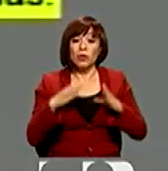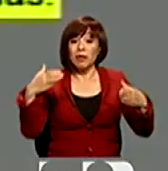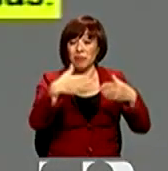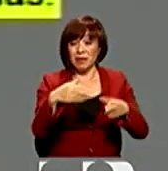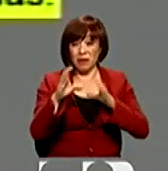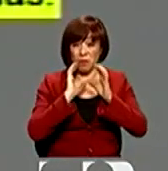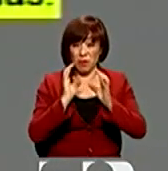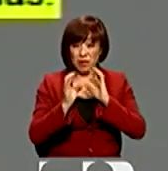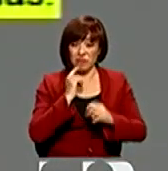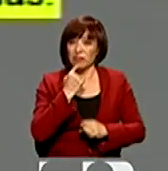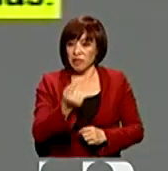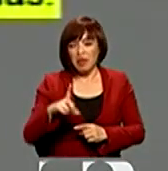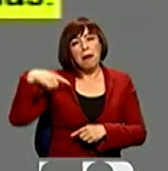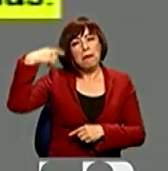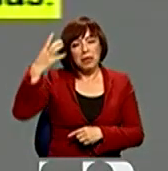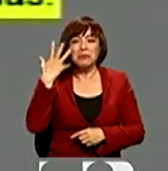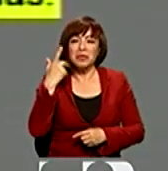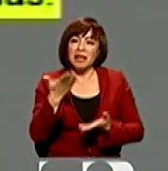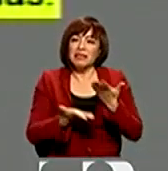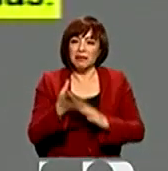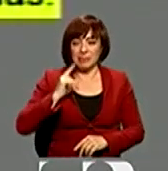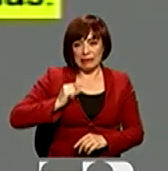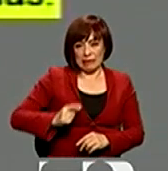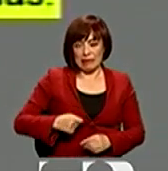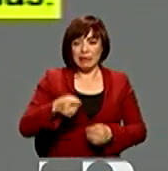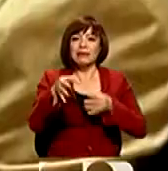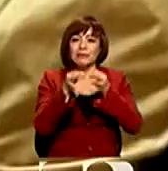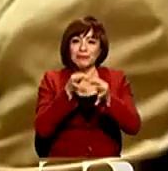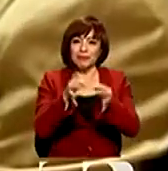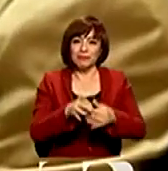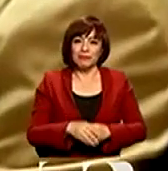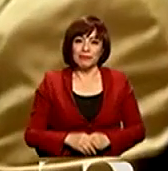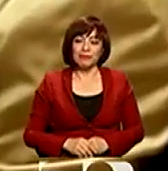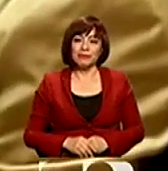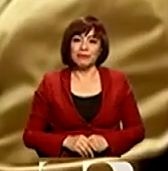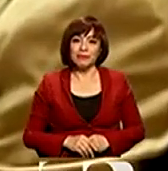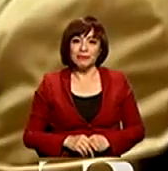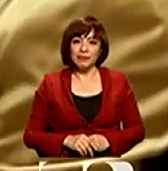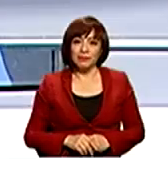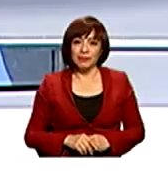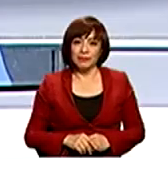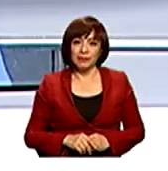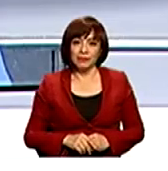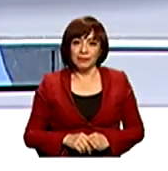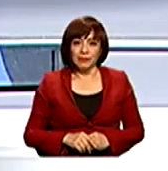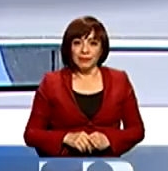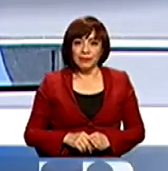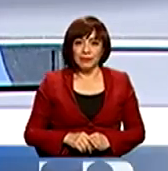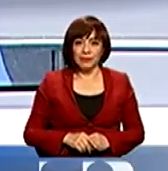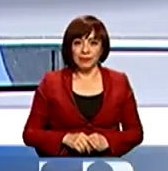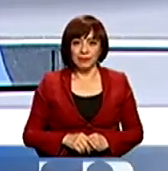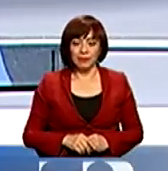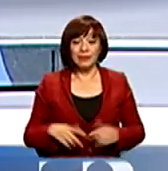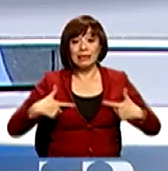comunicación respondió que en los próximos días se brindarán detalles en una rueda de prensa. Carlos Acoto, 24 horas. Lenín